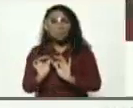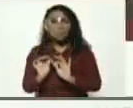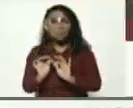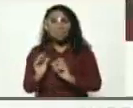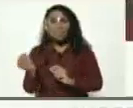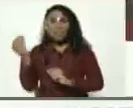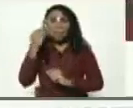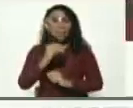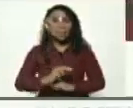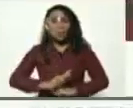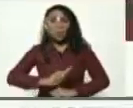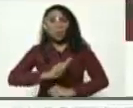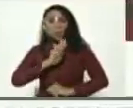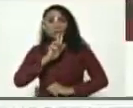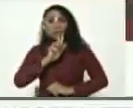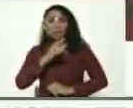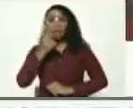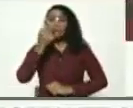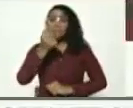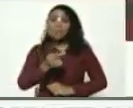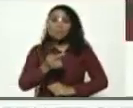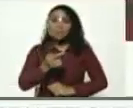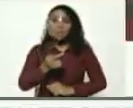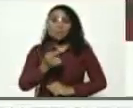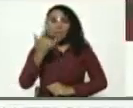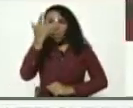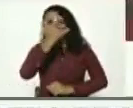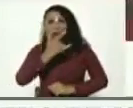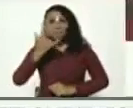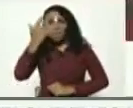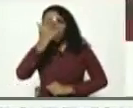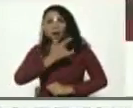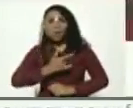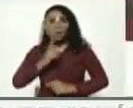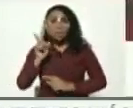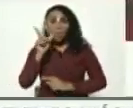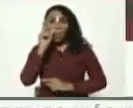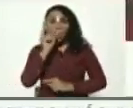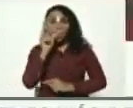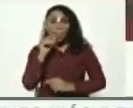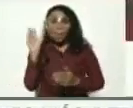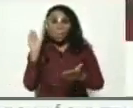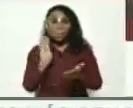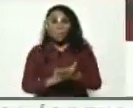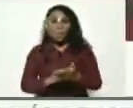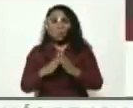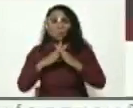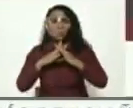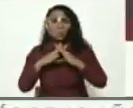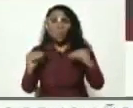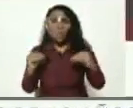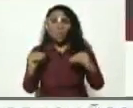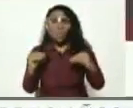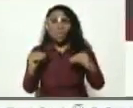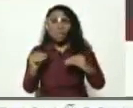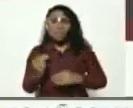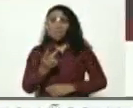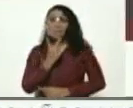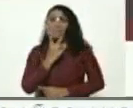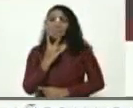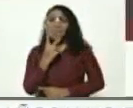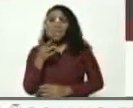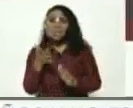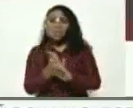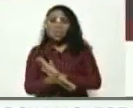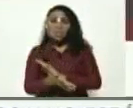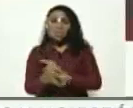más despiadadas, dicen que los africanos son hombres marcados con toda la ignominia de la barbarie, con